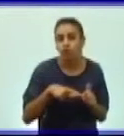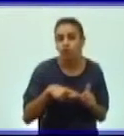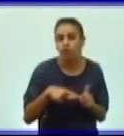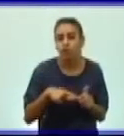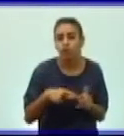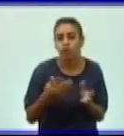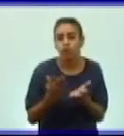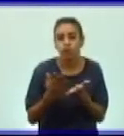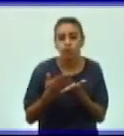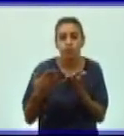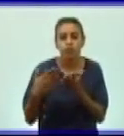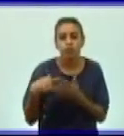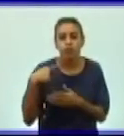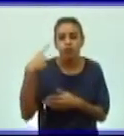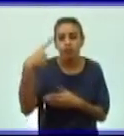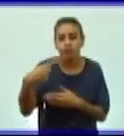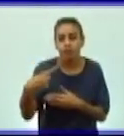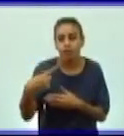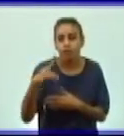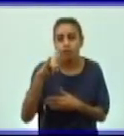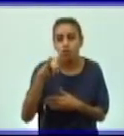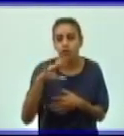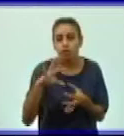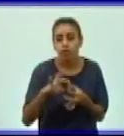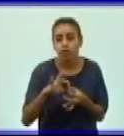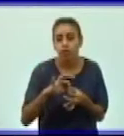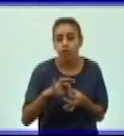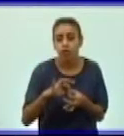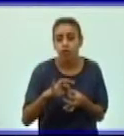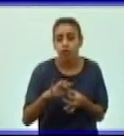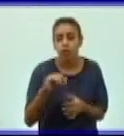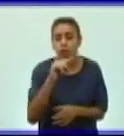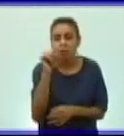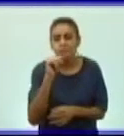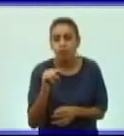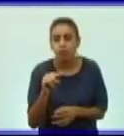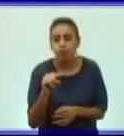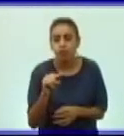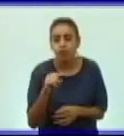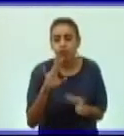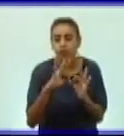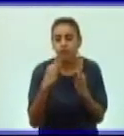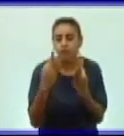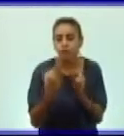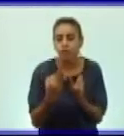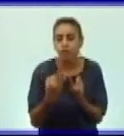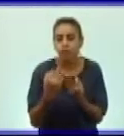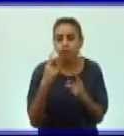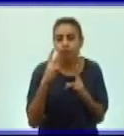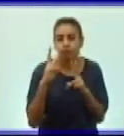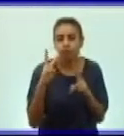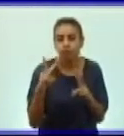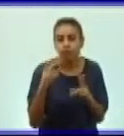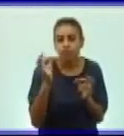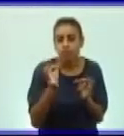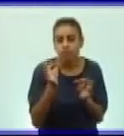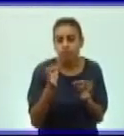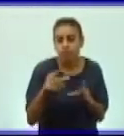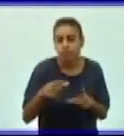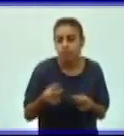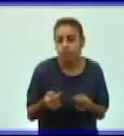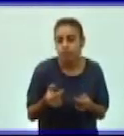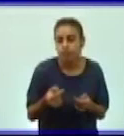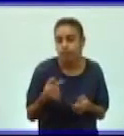pueda comentar y preguntar a alguno de sus familiares que lo vivieron más de cerca. Aun cuando todavía quizás hay algunos presagios de